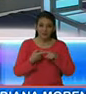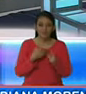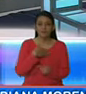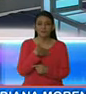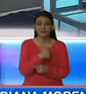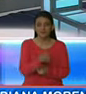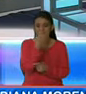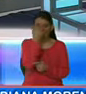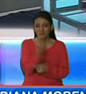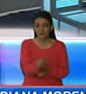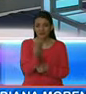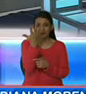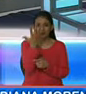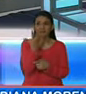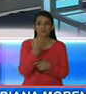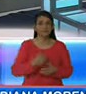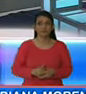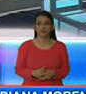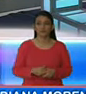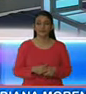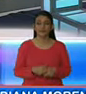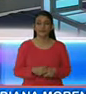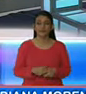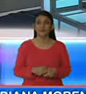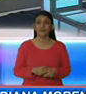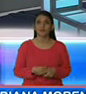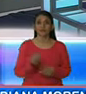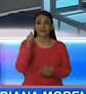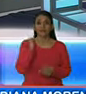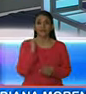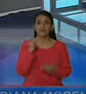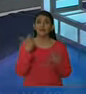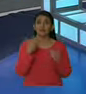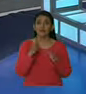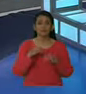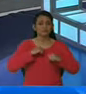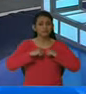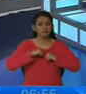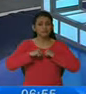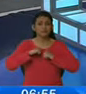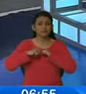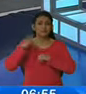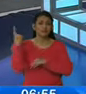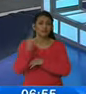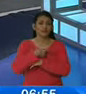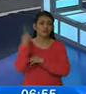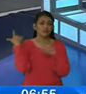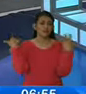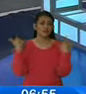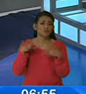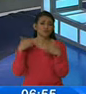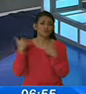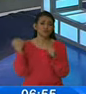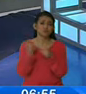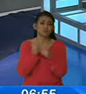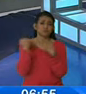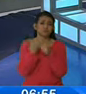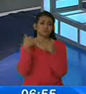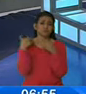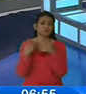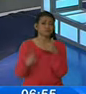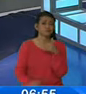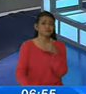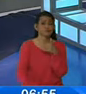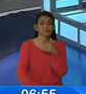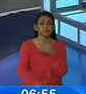están? Excelente mañana para todos ecuatorianos. El día de ayer fue un día complicado, bastante largo, un trabajo extendido, y queremos